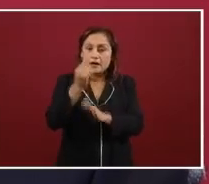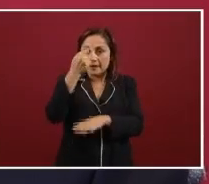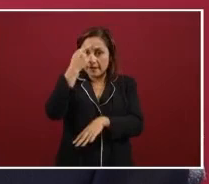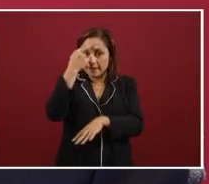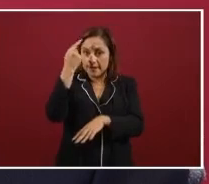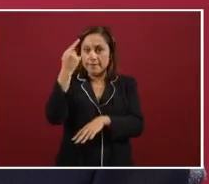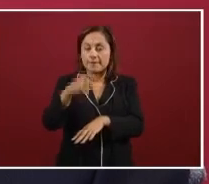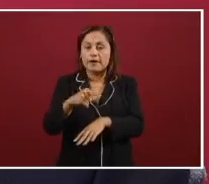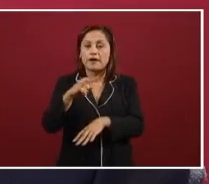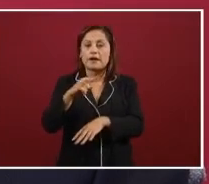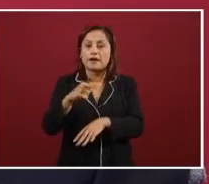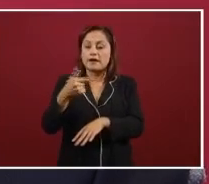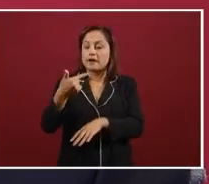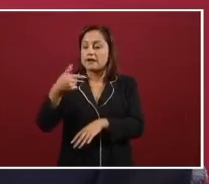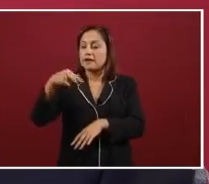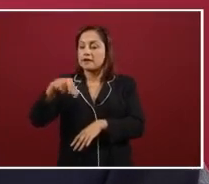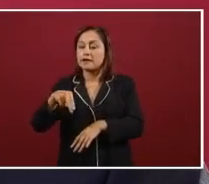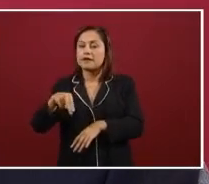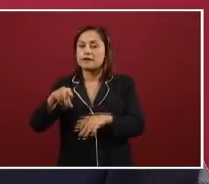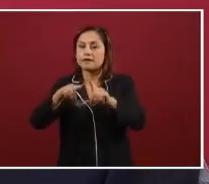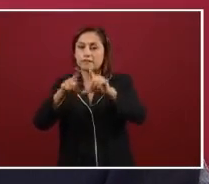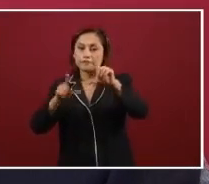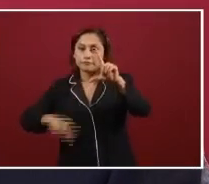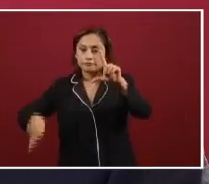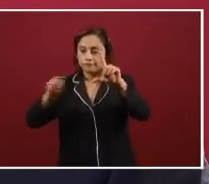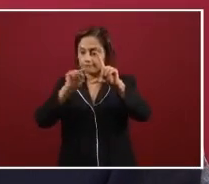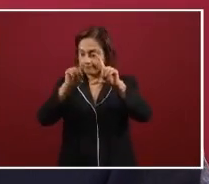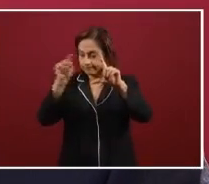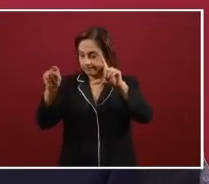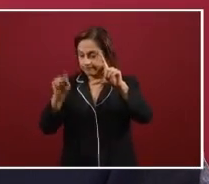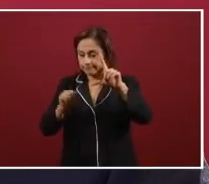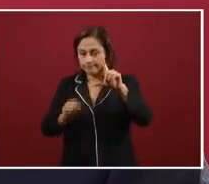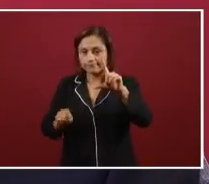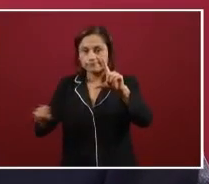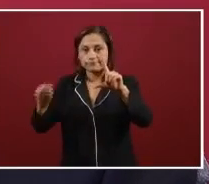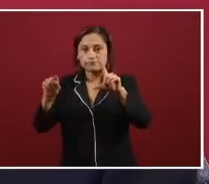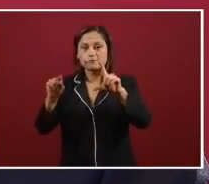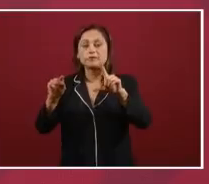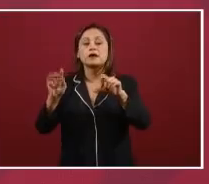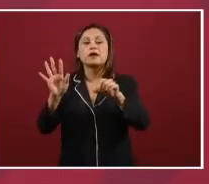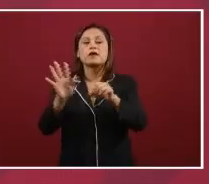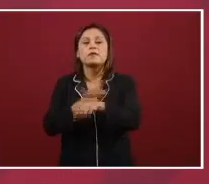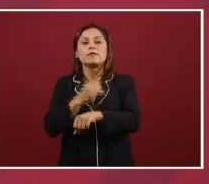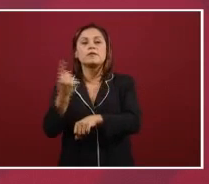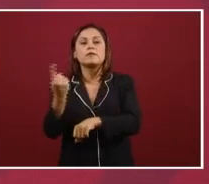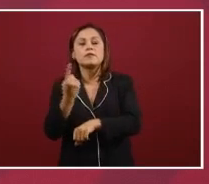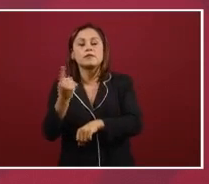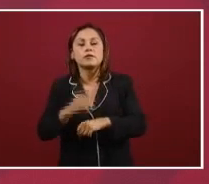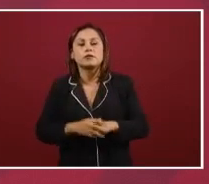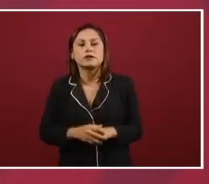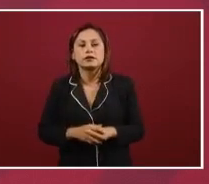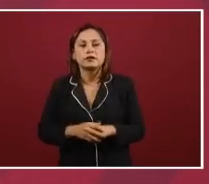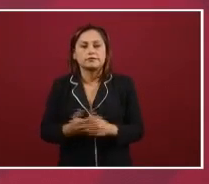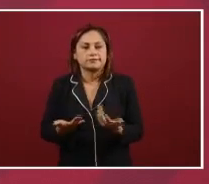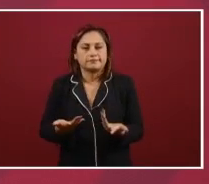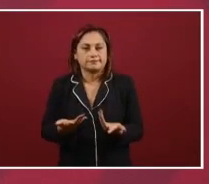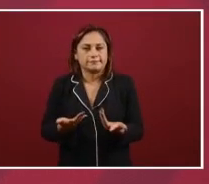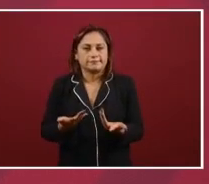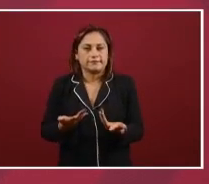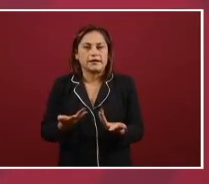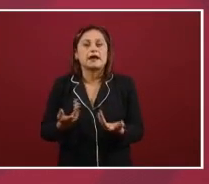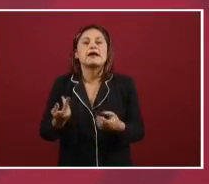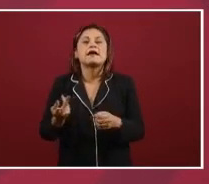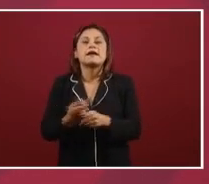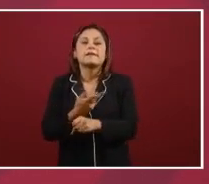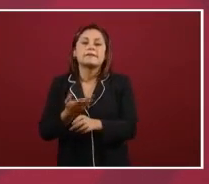país, porque no va a suceder lo de antes, que mandaban